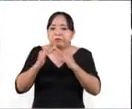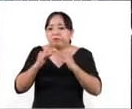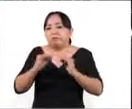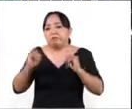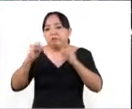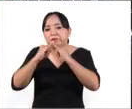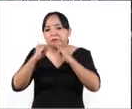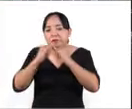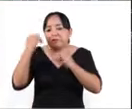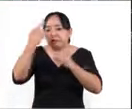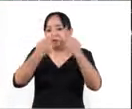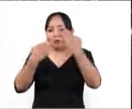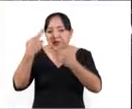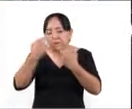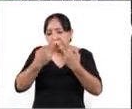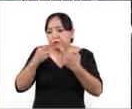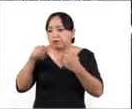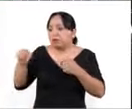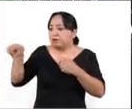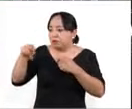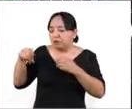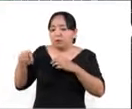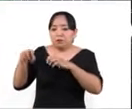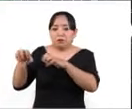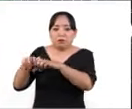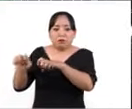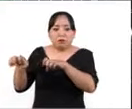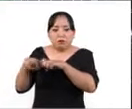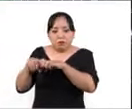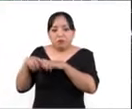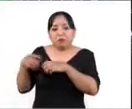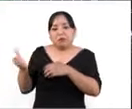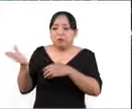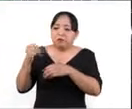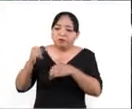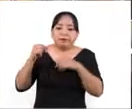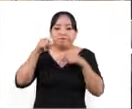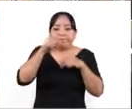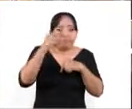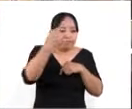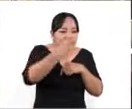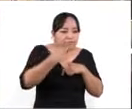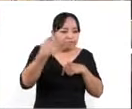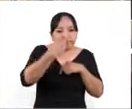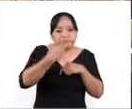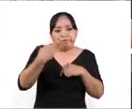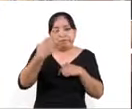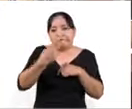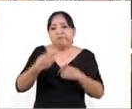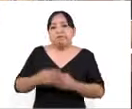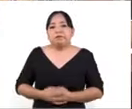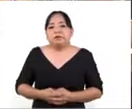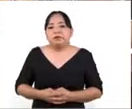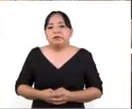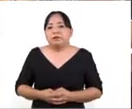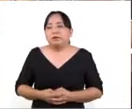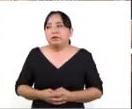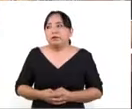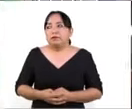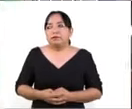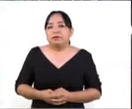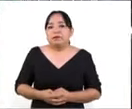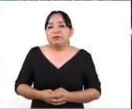que reportan son acabados o algunas juntas de dilatación, etcétera, pero no tenemos reportes de daños mayores. De todas